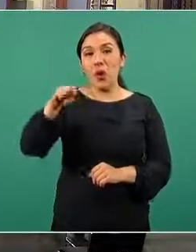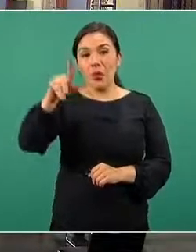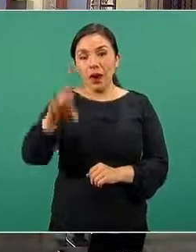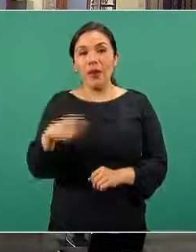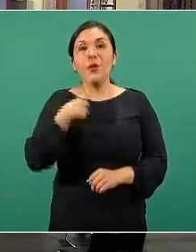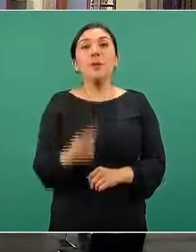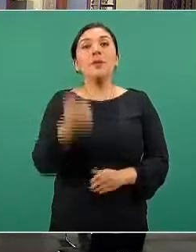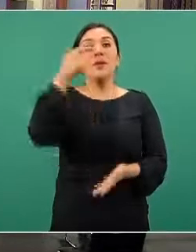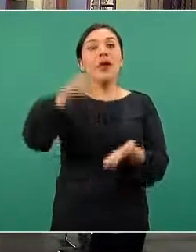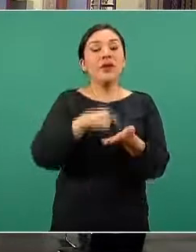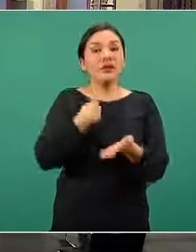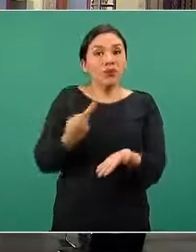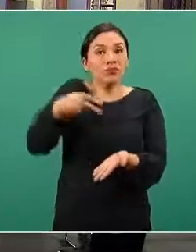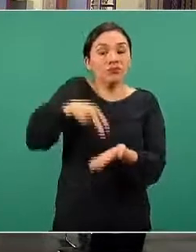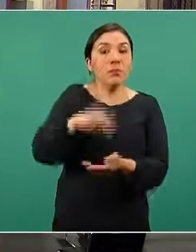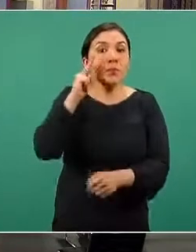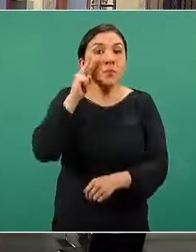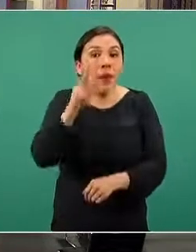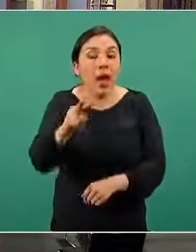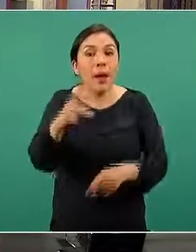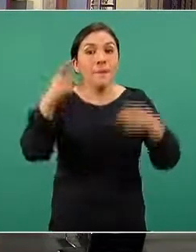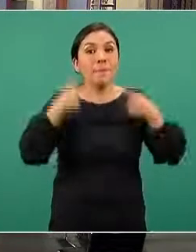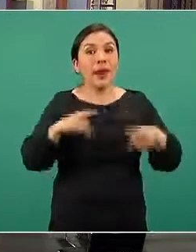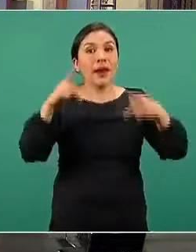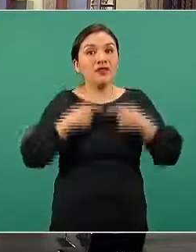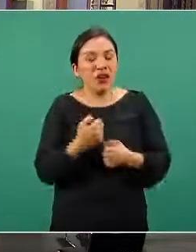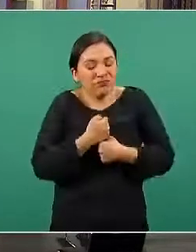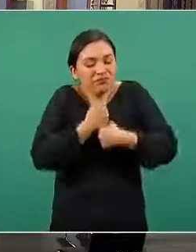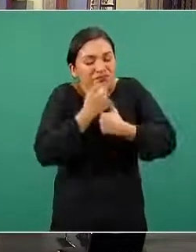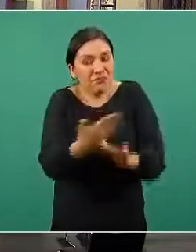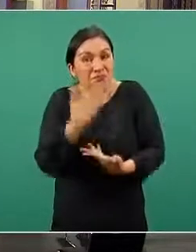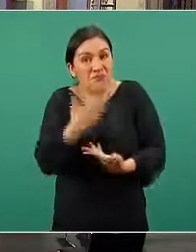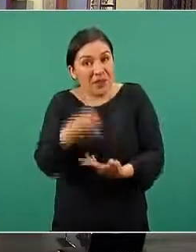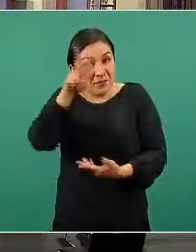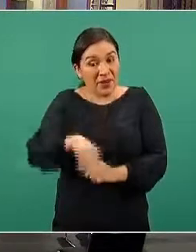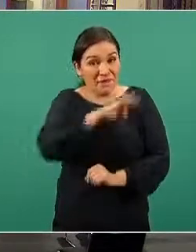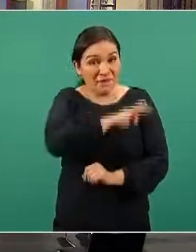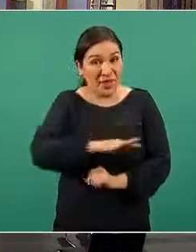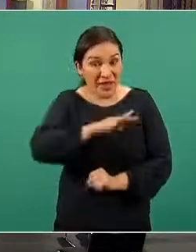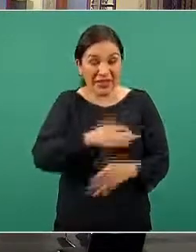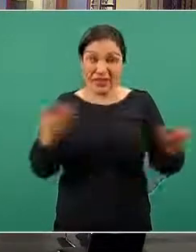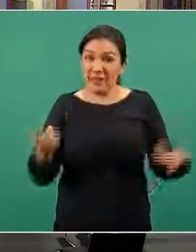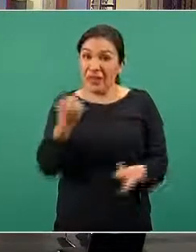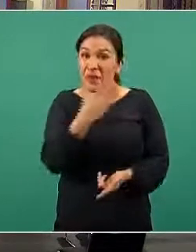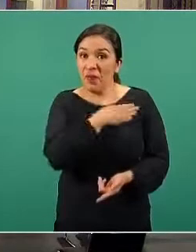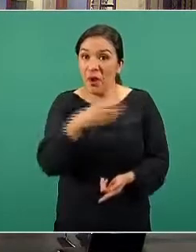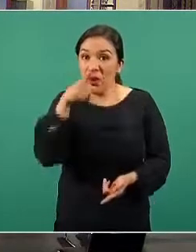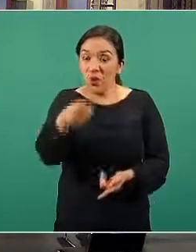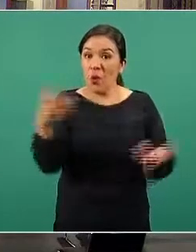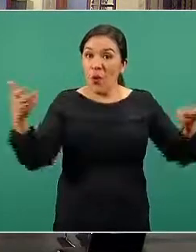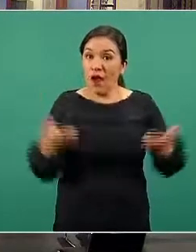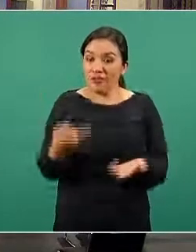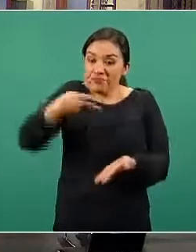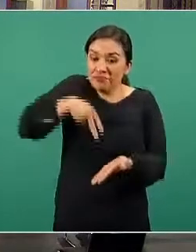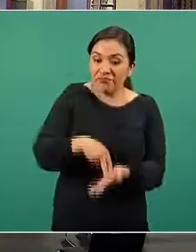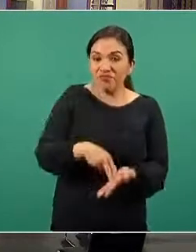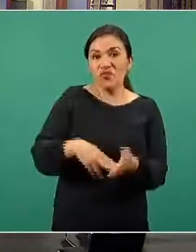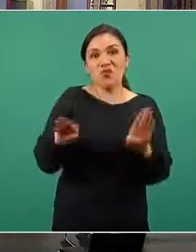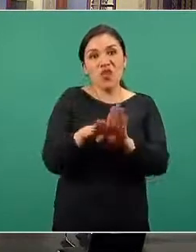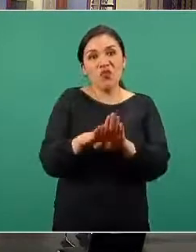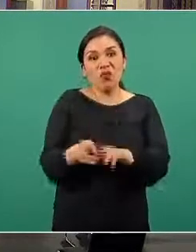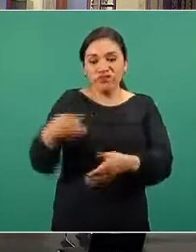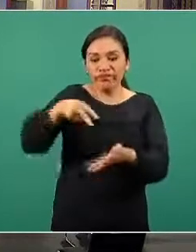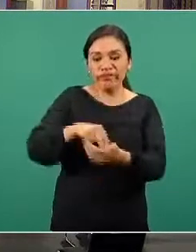Es la primera vez que me toca ver a alguien que se expresa tan bien. Felicidades, y qué bueno que usted está al frente de